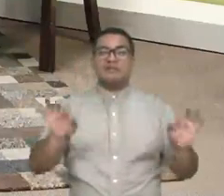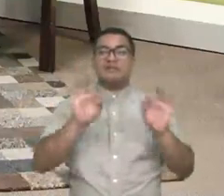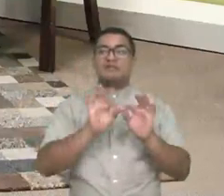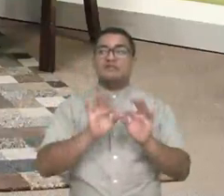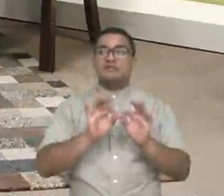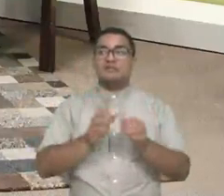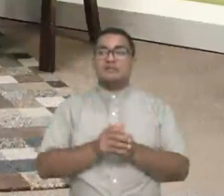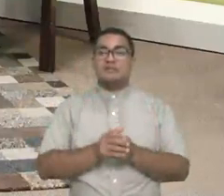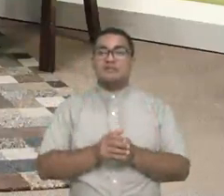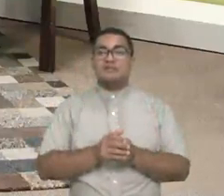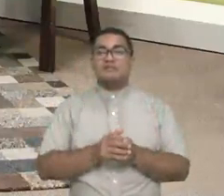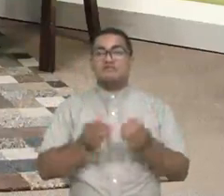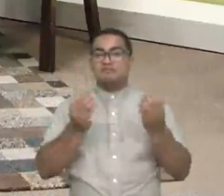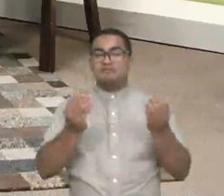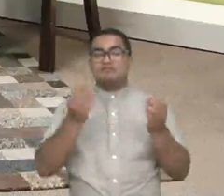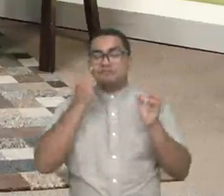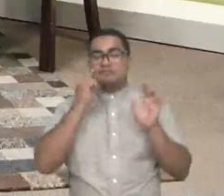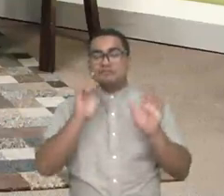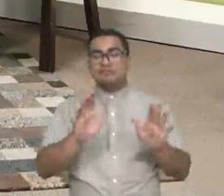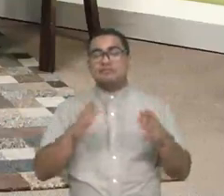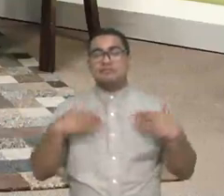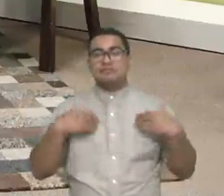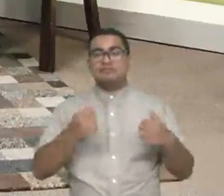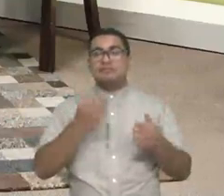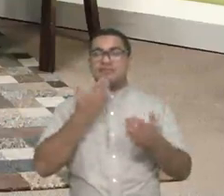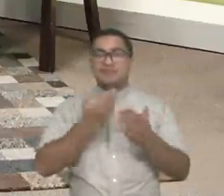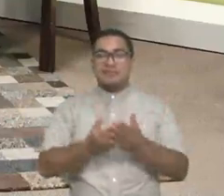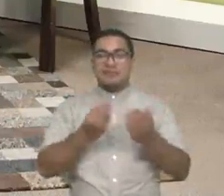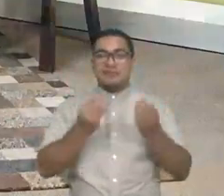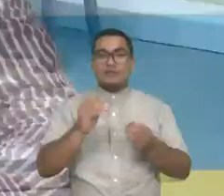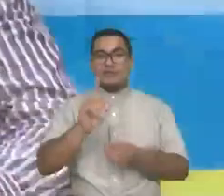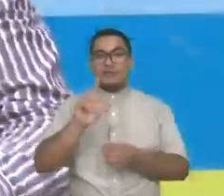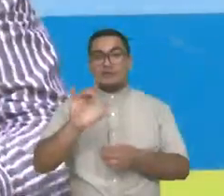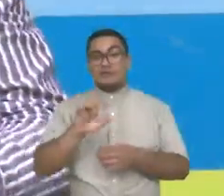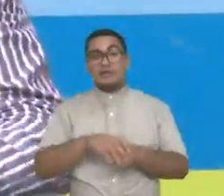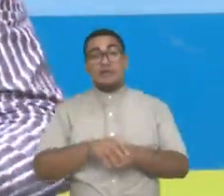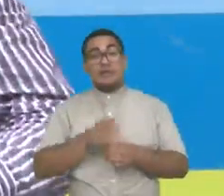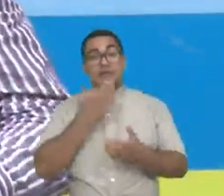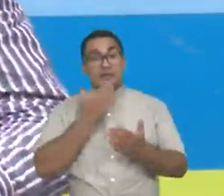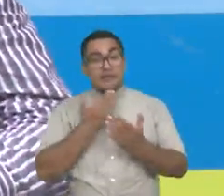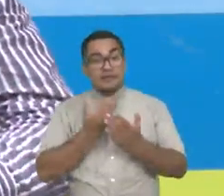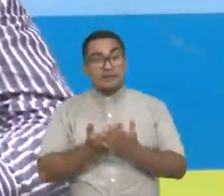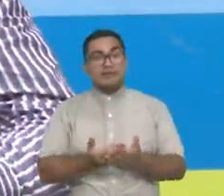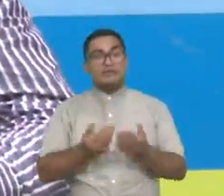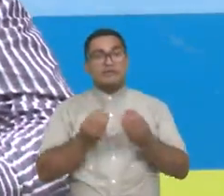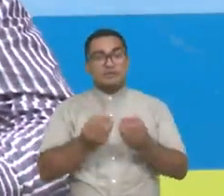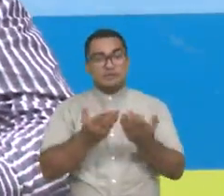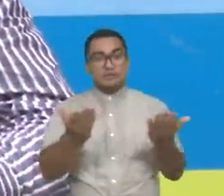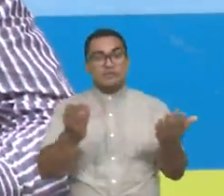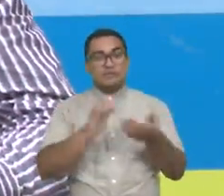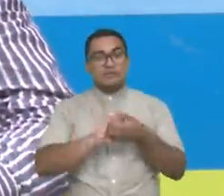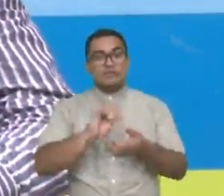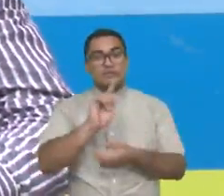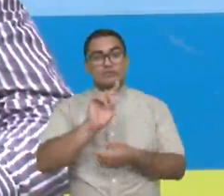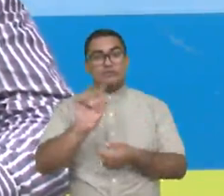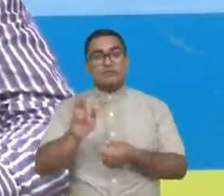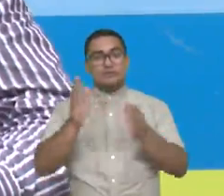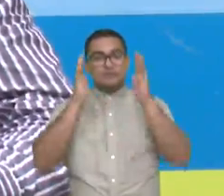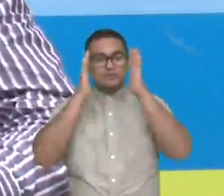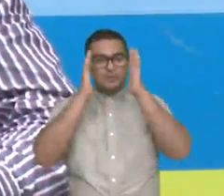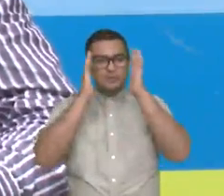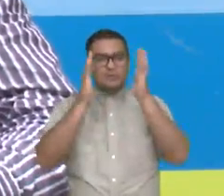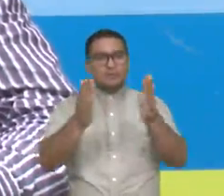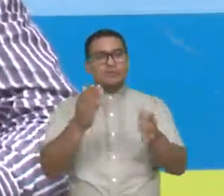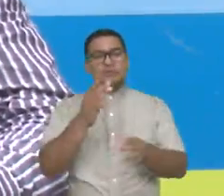que decir sobre el cuidado de la salud mental. Ok, le agradecemos, licenciada. Le agradecemos también a usted, amigo televidente, su fiel sintonía. Le